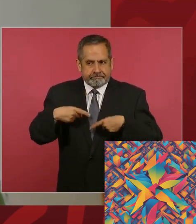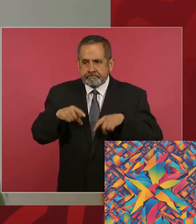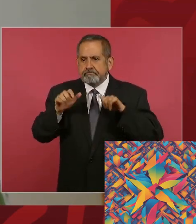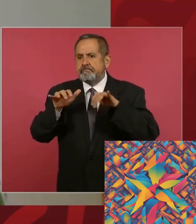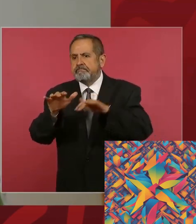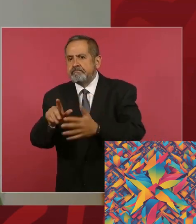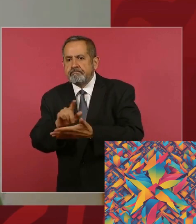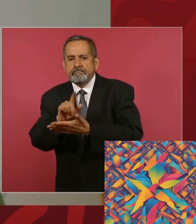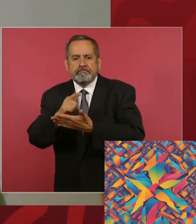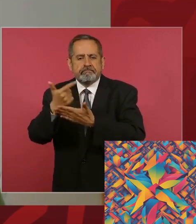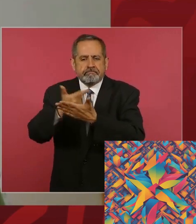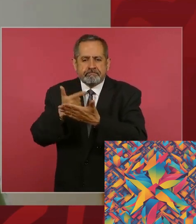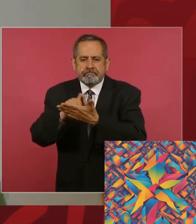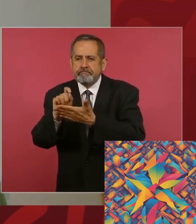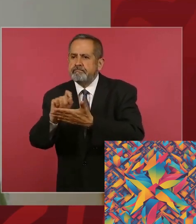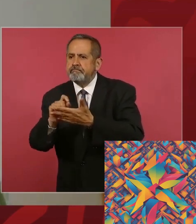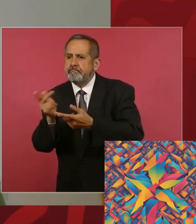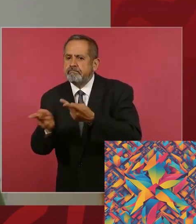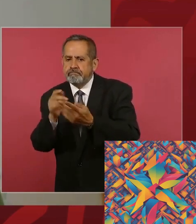para